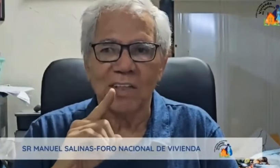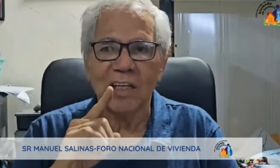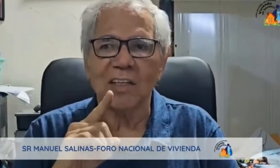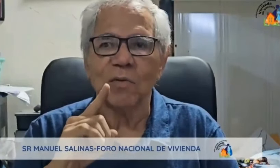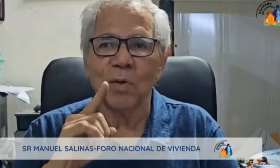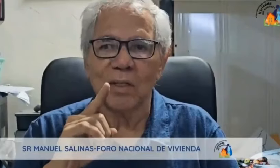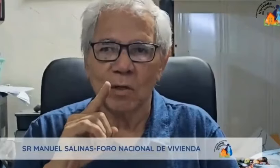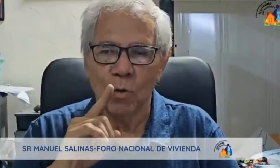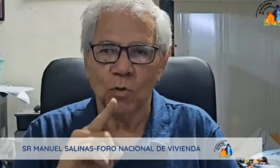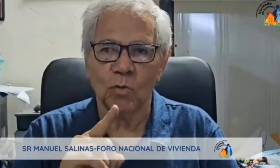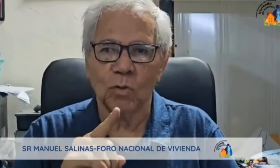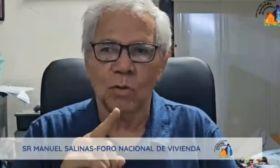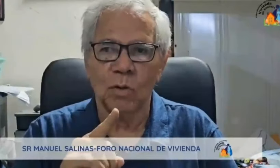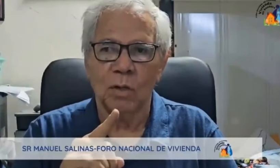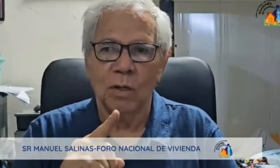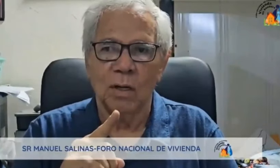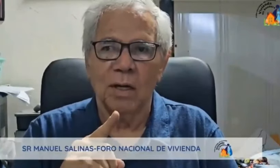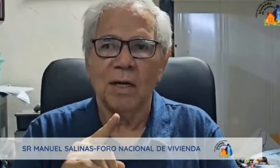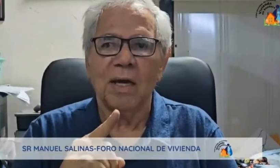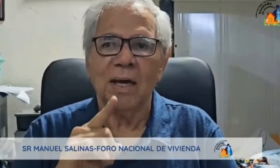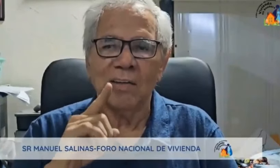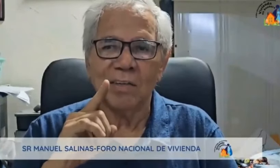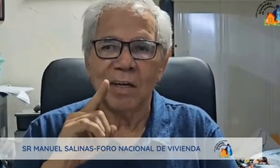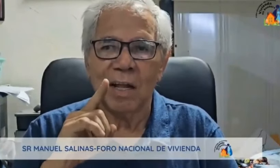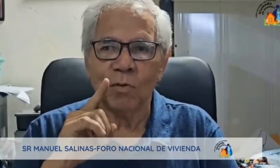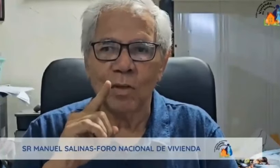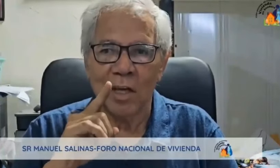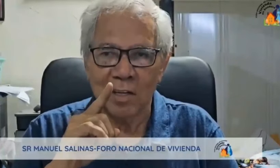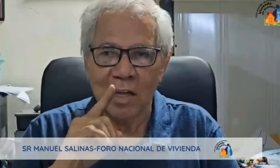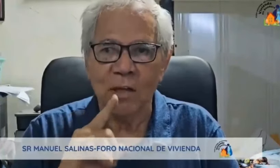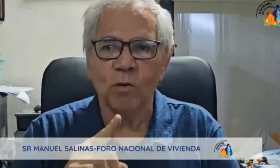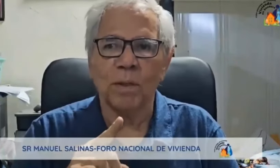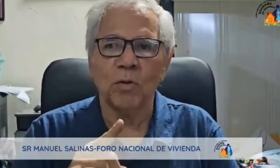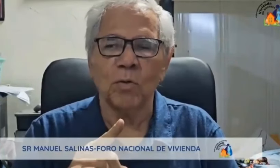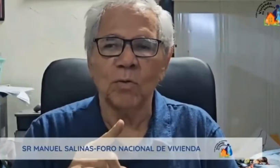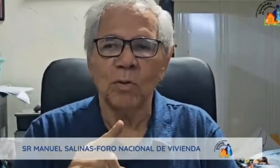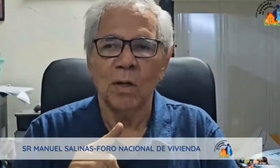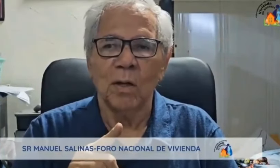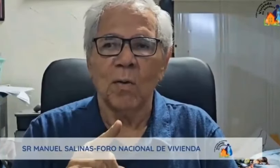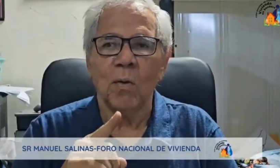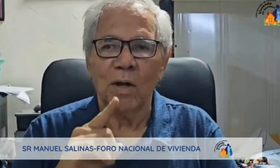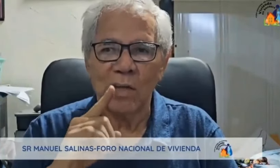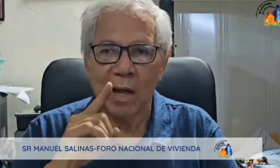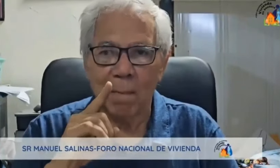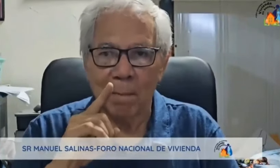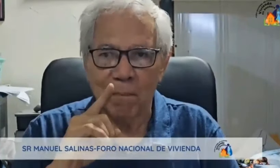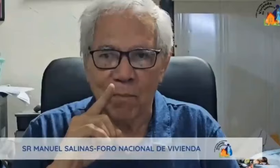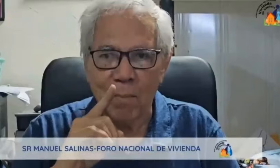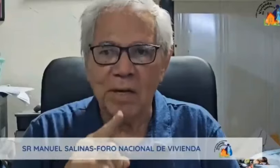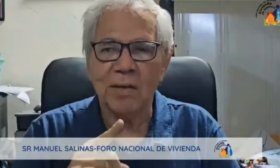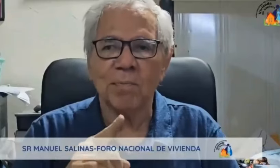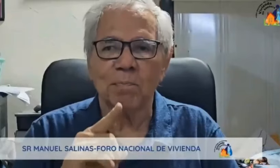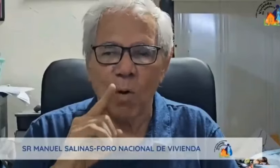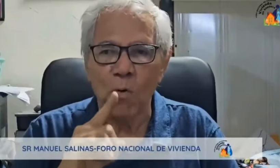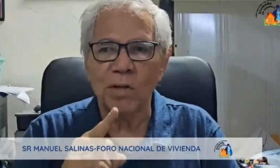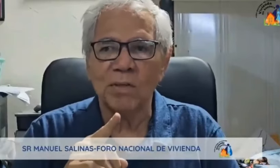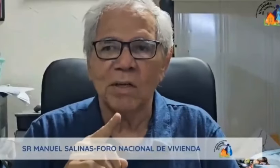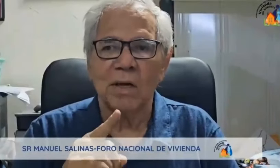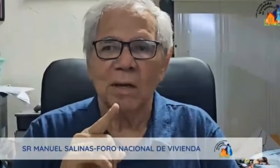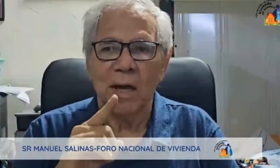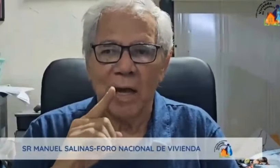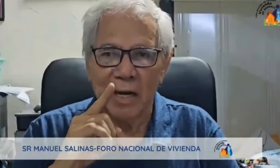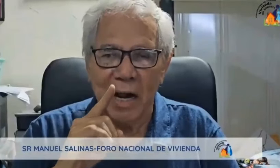ley 7052, que es la solidaridad de los patronos con esas familias